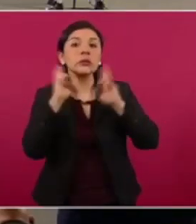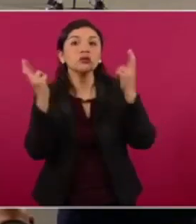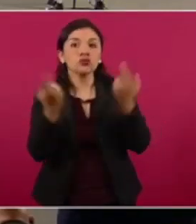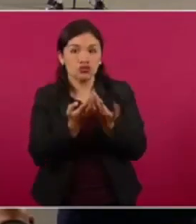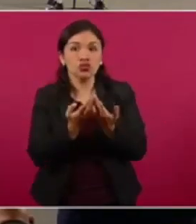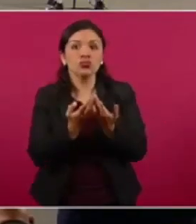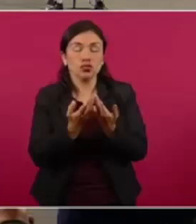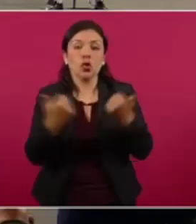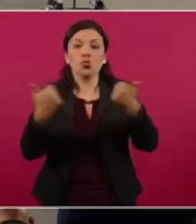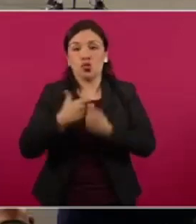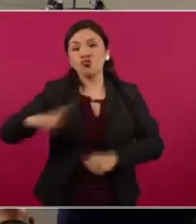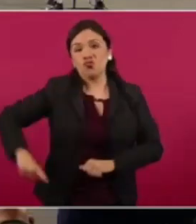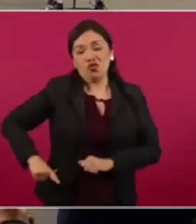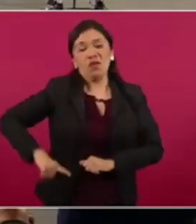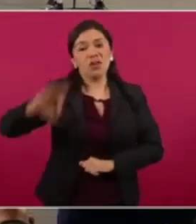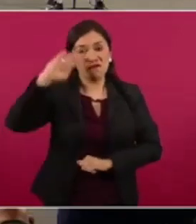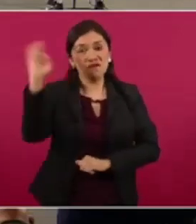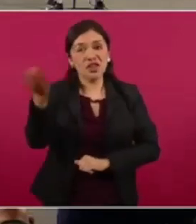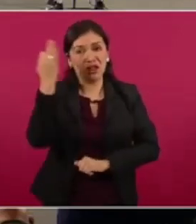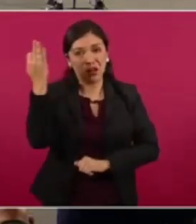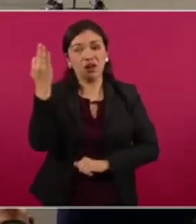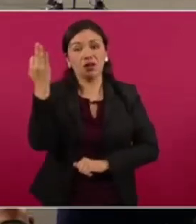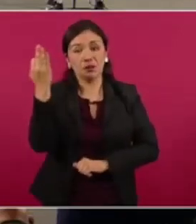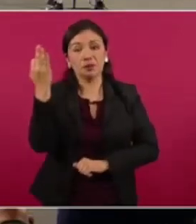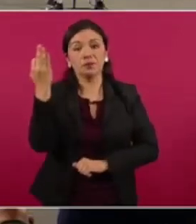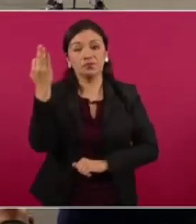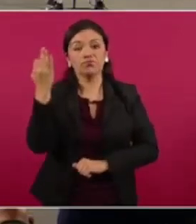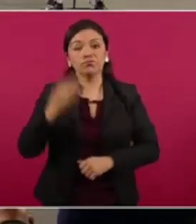del gobierno federal en